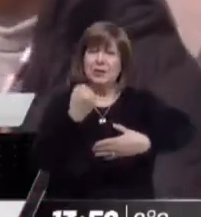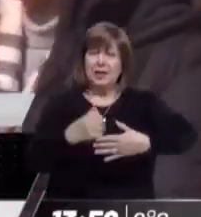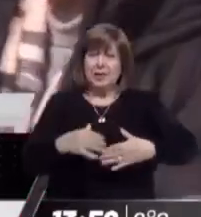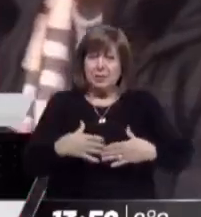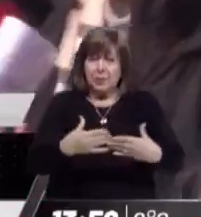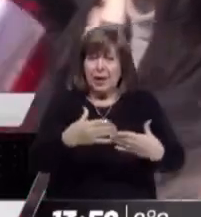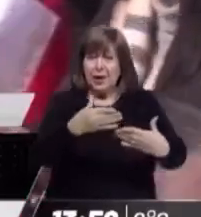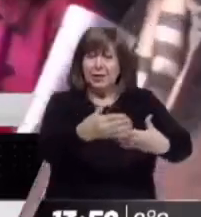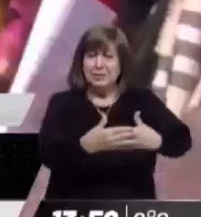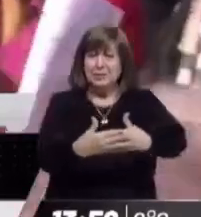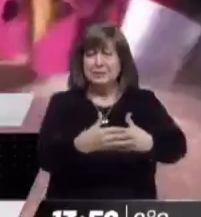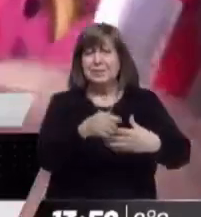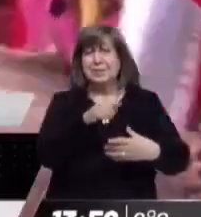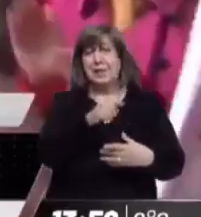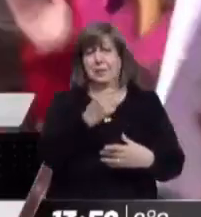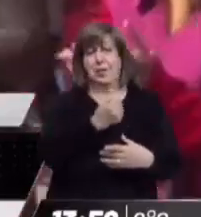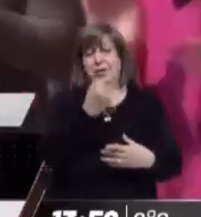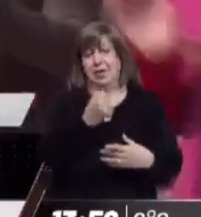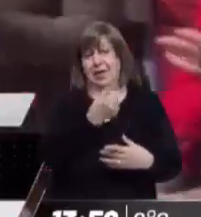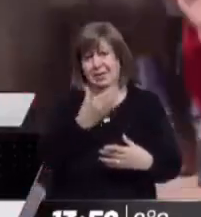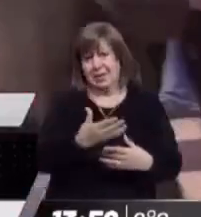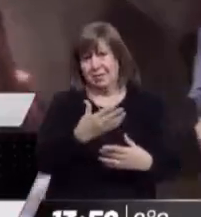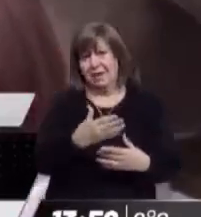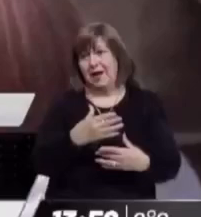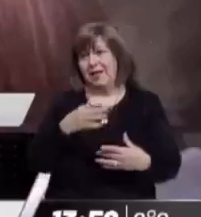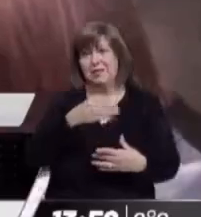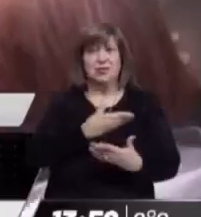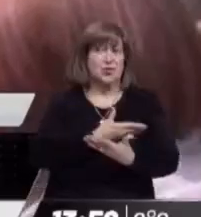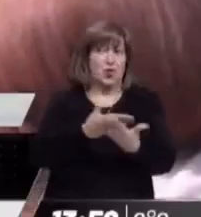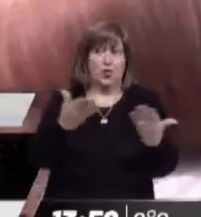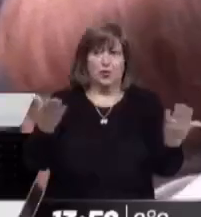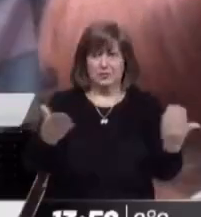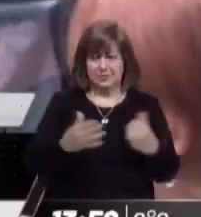importantes regionales, tan importantes para los mendocinos.